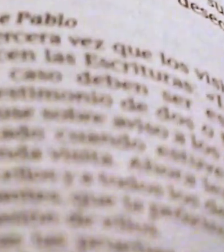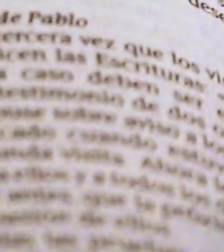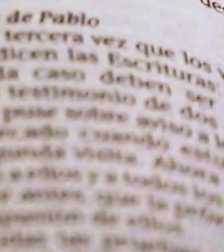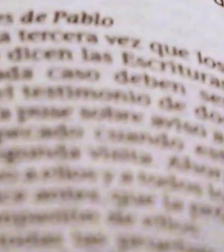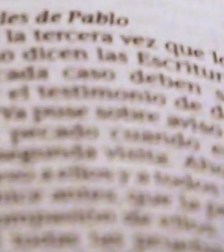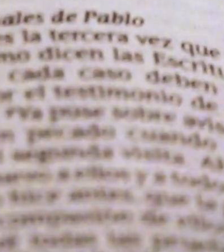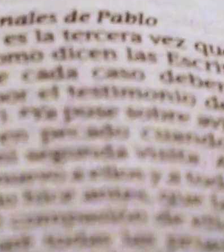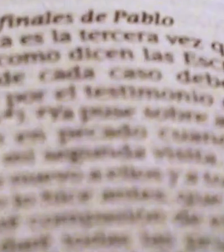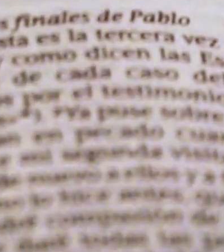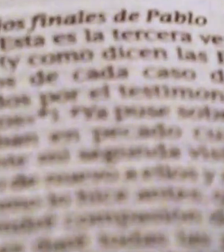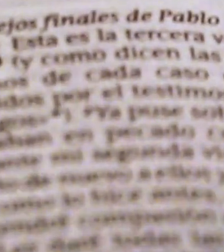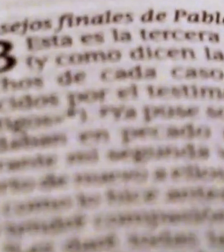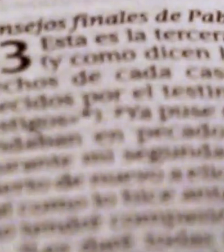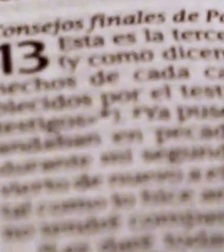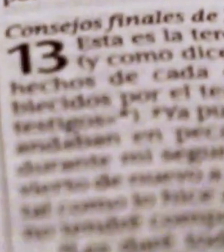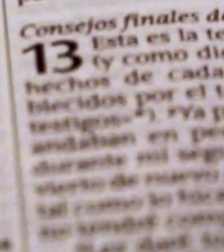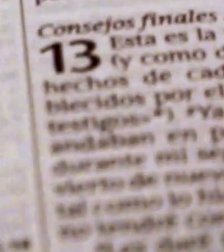para elogiarte.